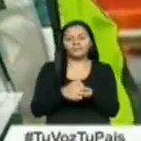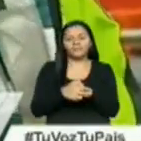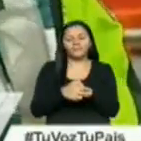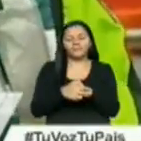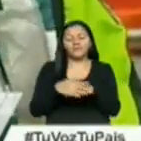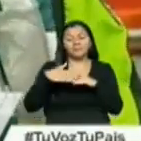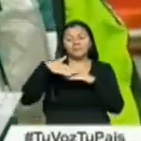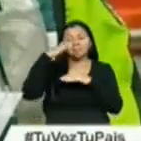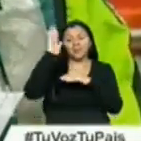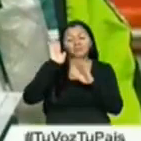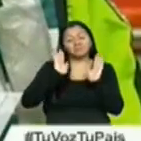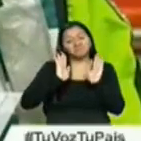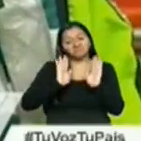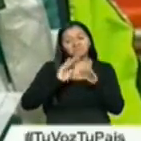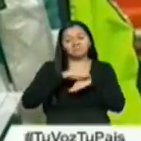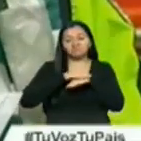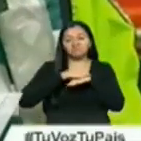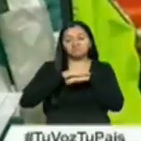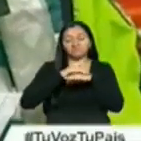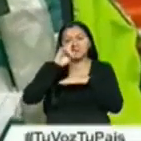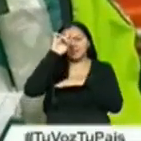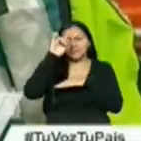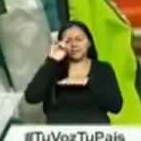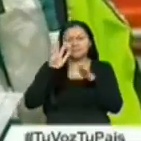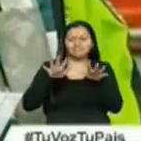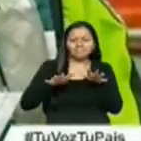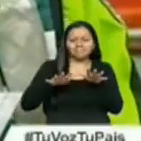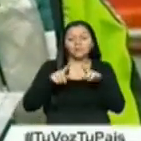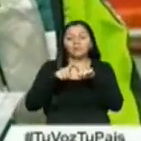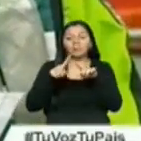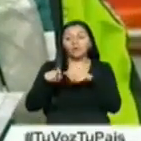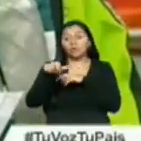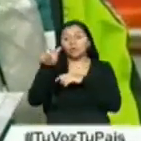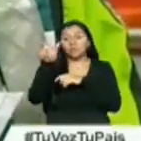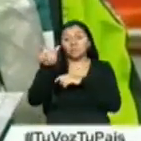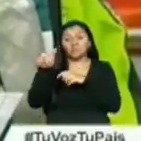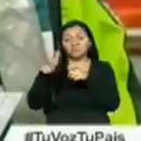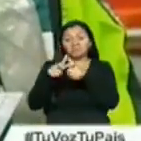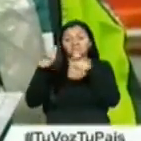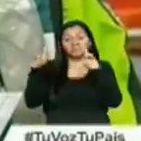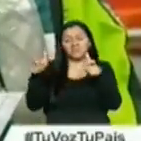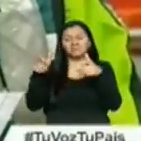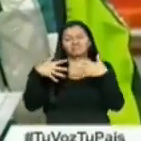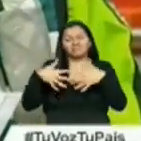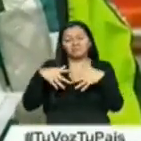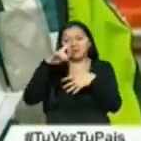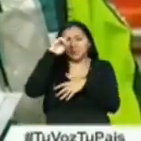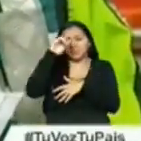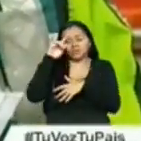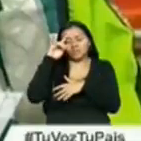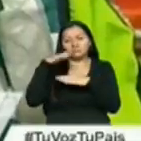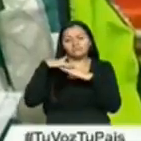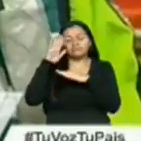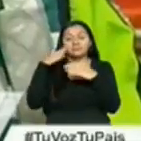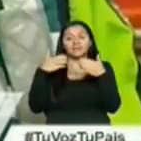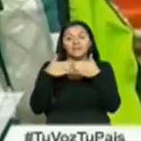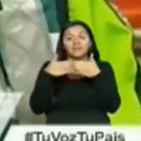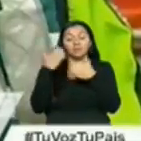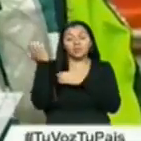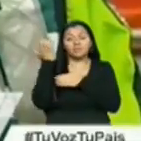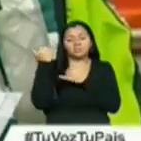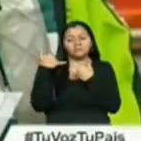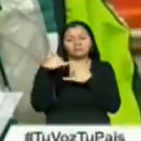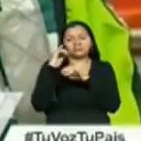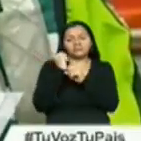La mayoría de estos pacientes resultaron heridos leves. Sin embargo, hay un gran número de pacientes con serias heridas. Los equipos de emergencia